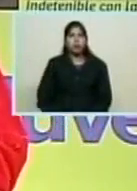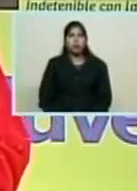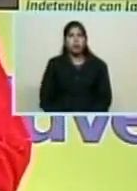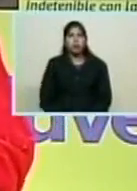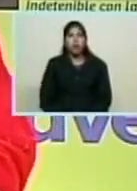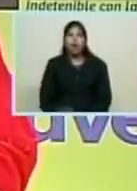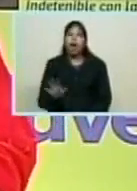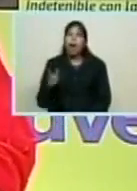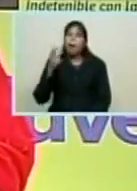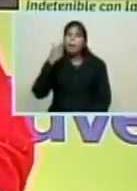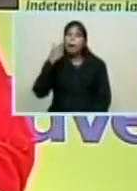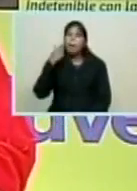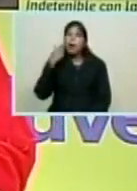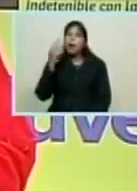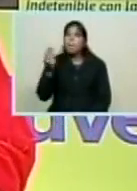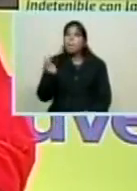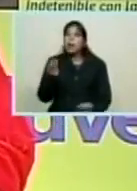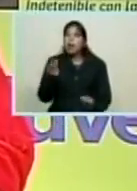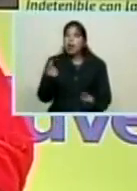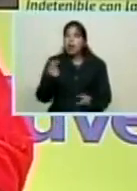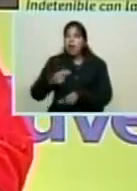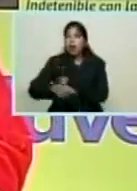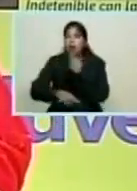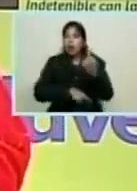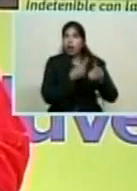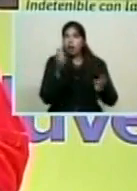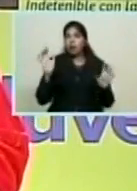Ay, parece que estaban pilas, pues.